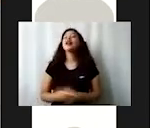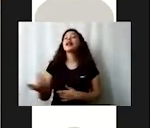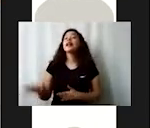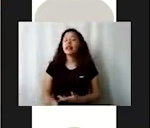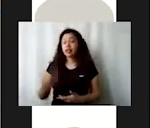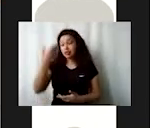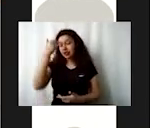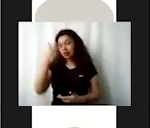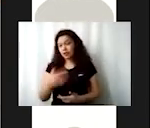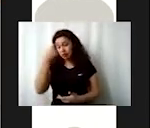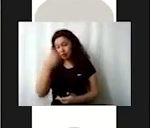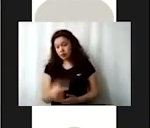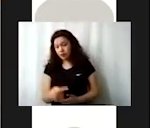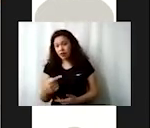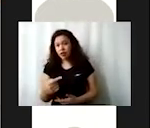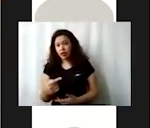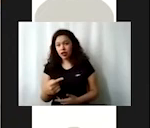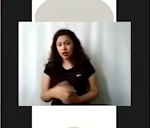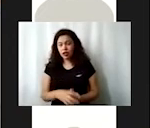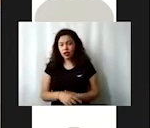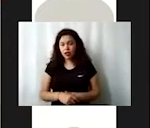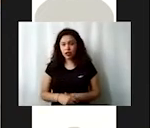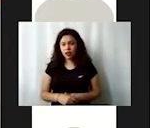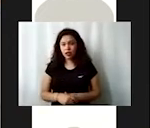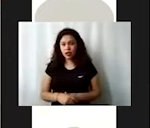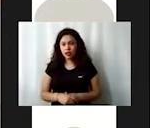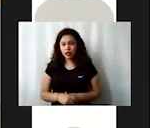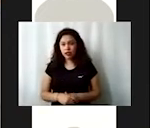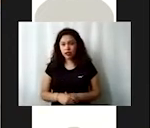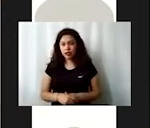para refinar. Si no hay alguna...